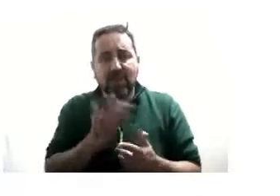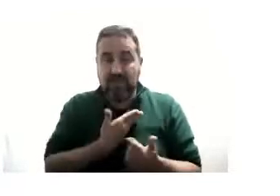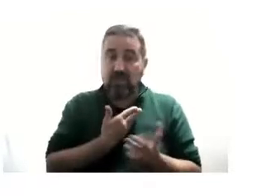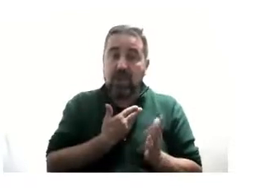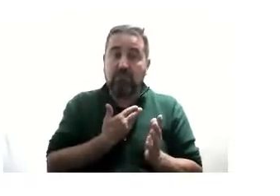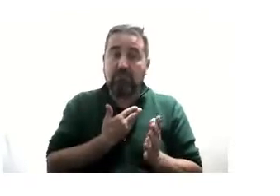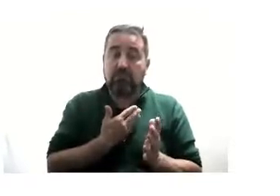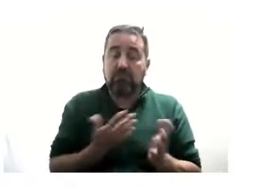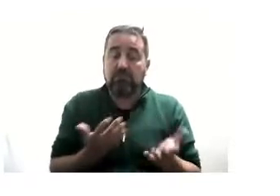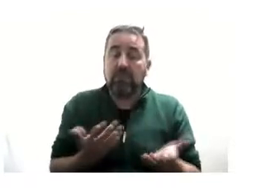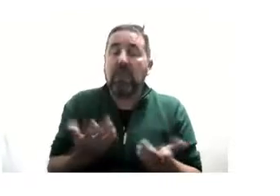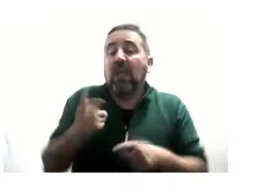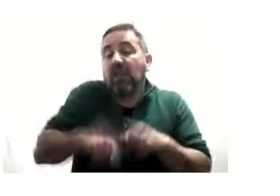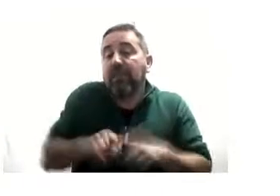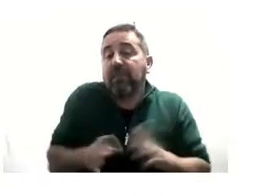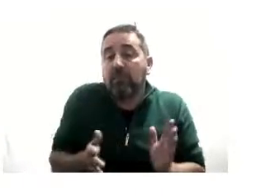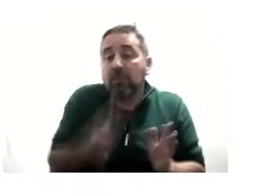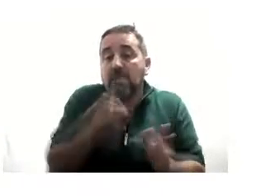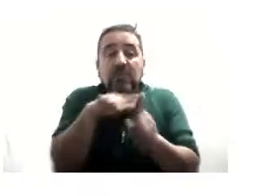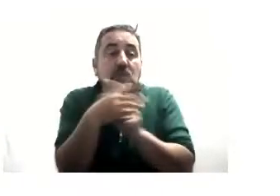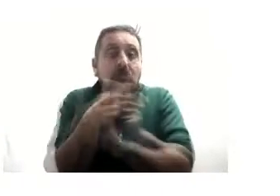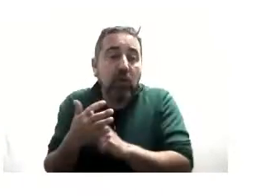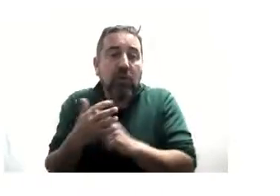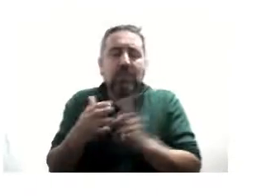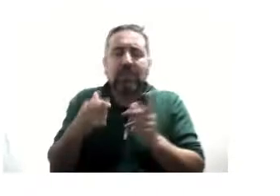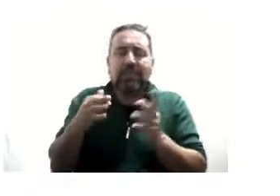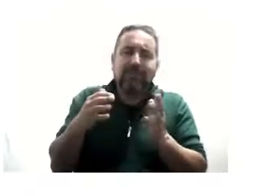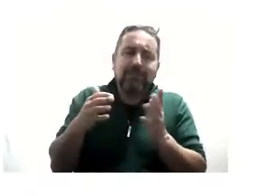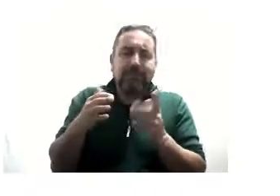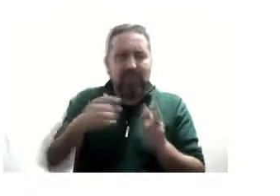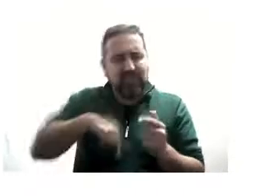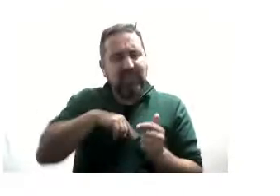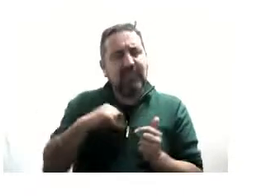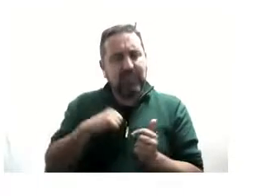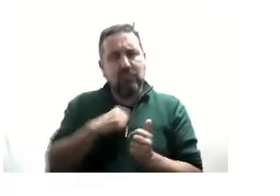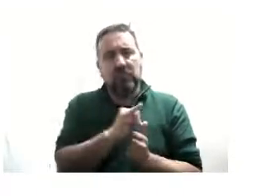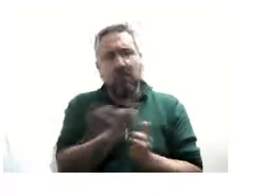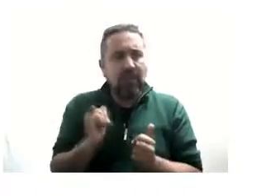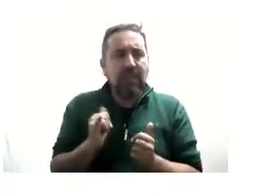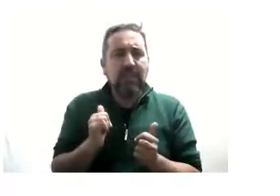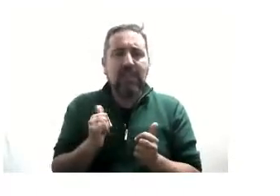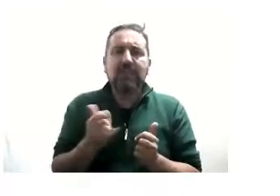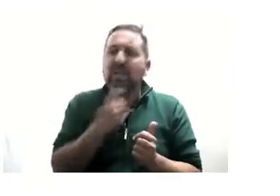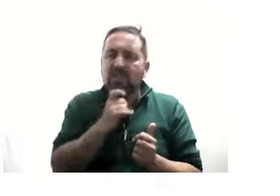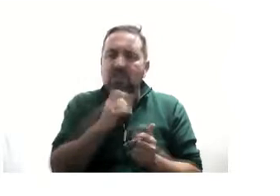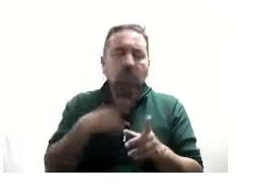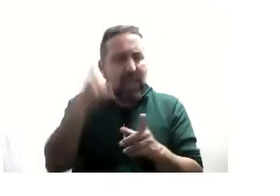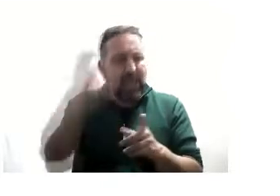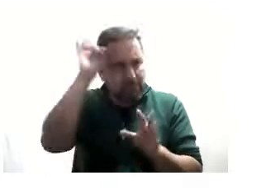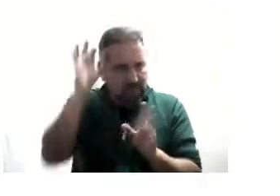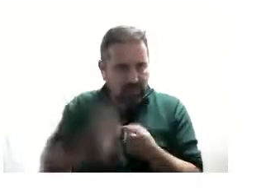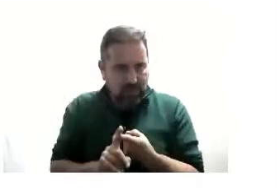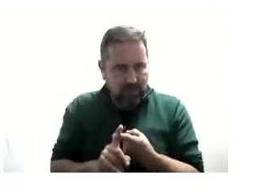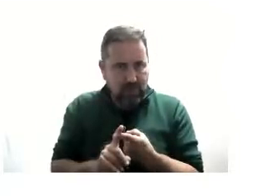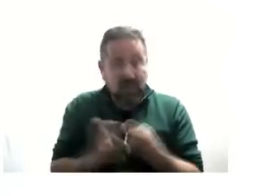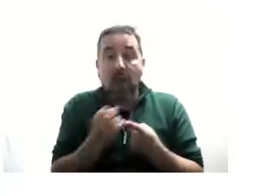antes, que condicionan situaciones anatómicas complejas en las que lo que vamos a tener es dificultad para colocar el implante. Hay